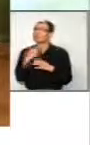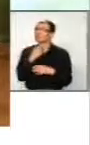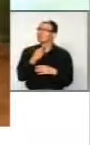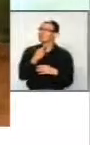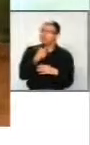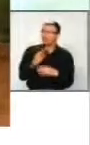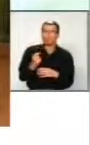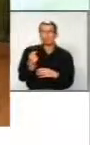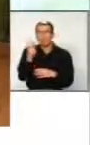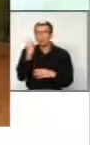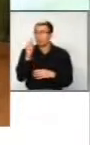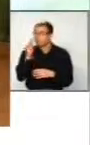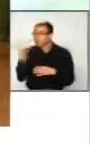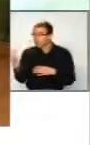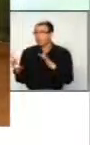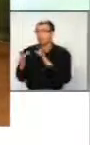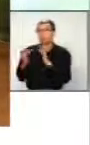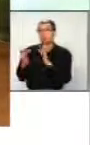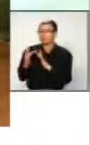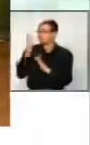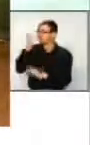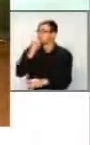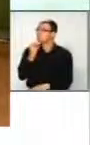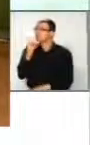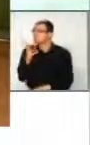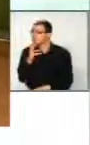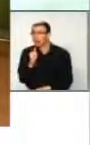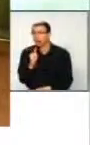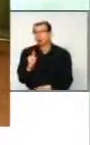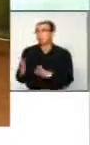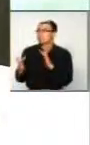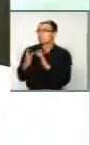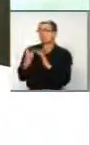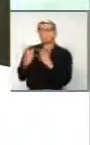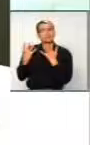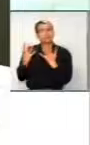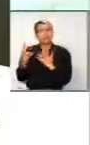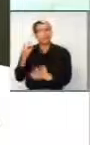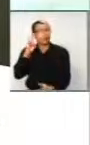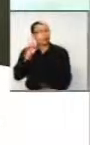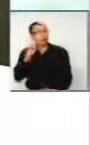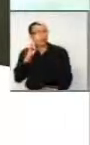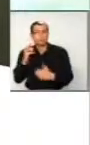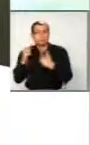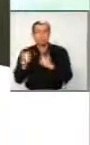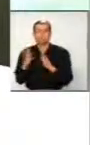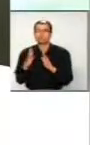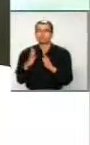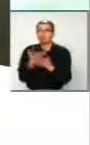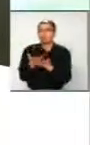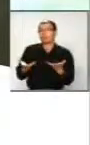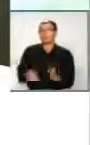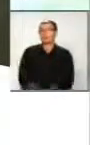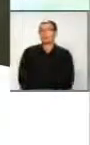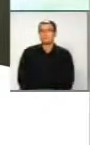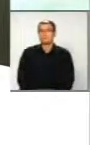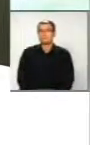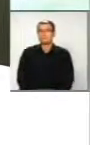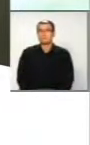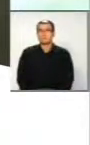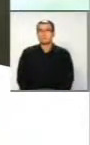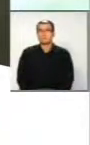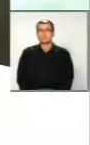agraciada, aunque nunca el público va a tener el contacto con ella de forma visual, ¿sí? ¿Por qué? Porque esto vende. La belleza vende,